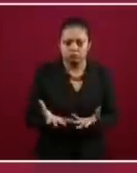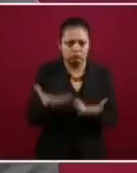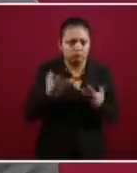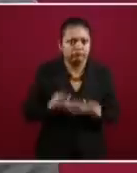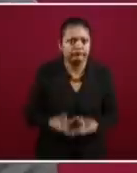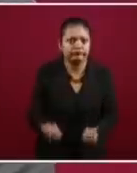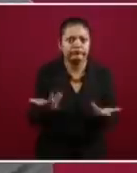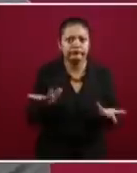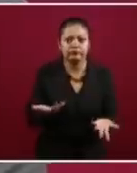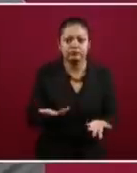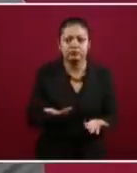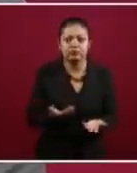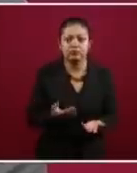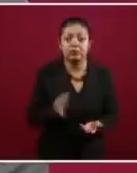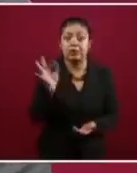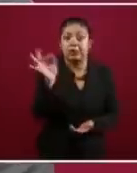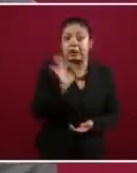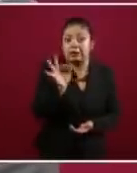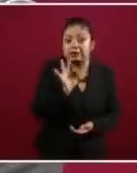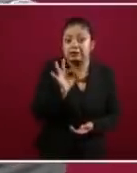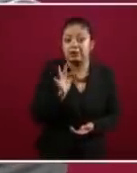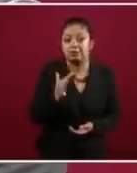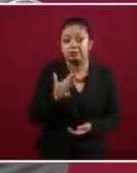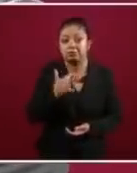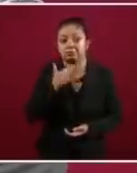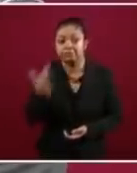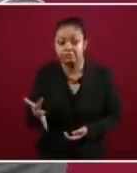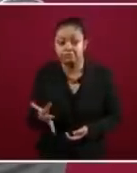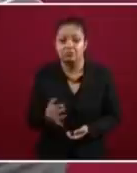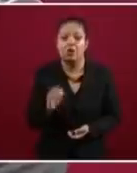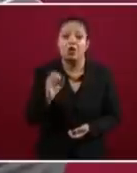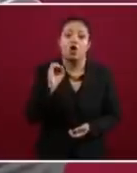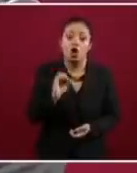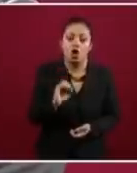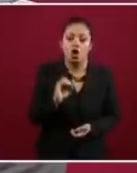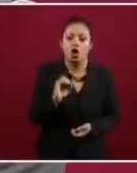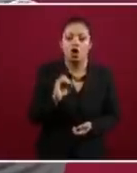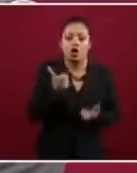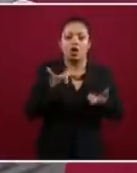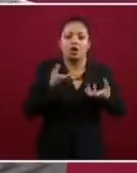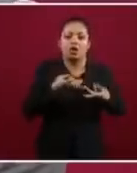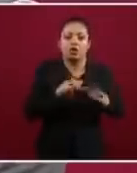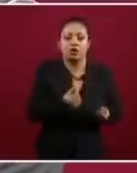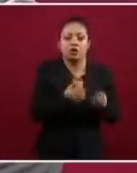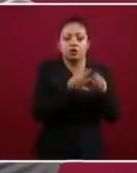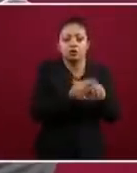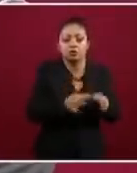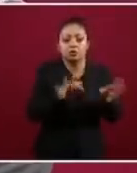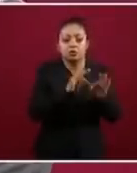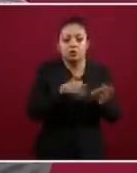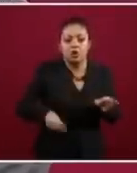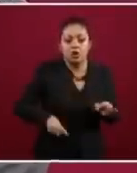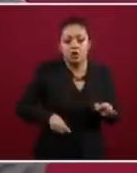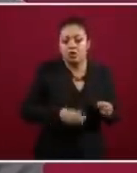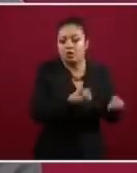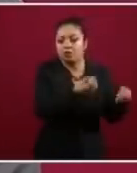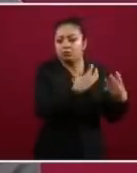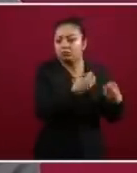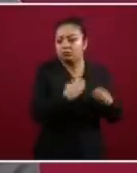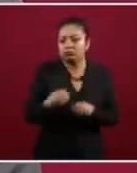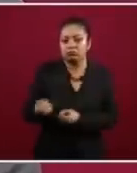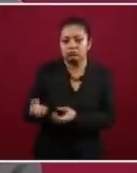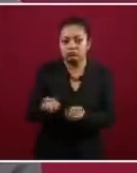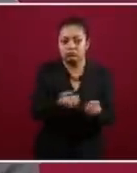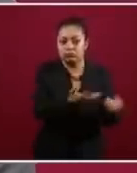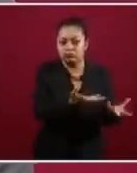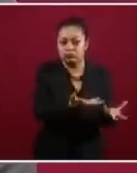o por corrupción o por el gasto oneroso excesivo para mantener al gobierno.